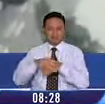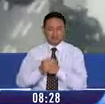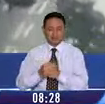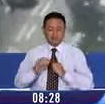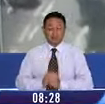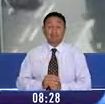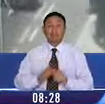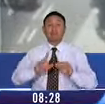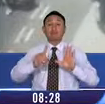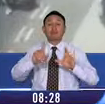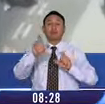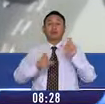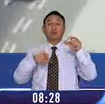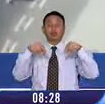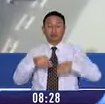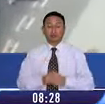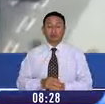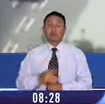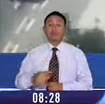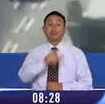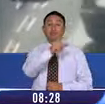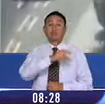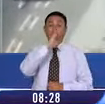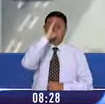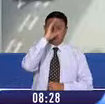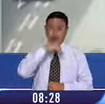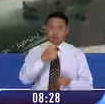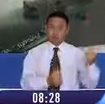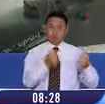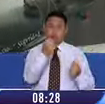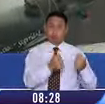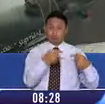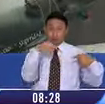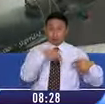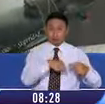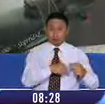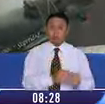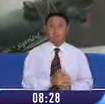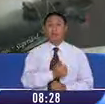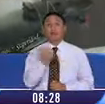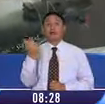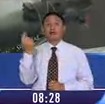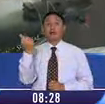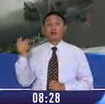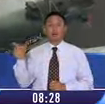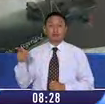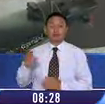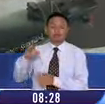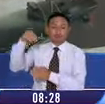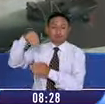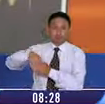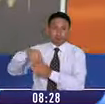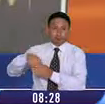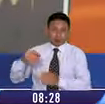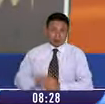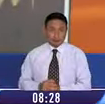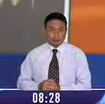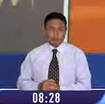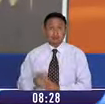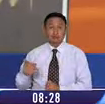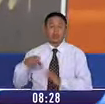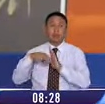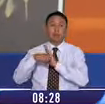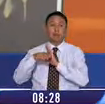de 6 sujetos sorprendieron a custodios de un vehículo blindado que se disponían a poner dinero en un cajero automático de una